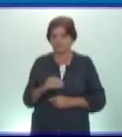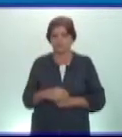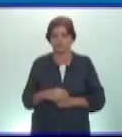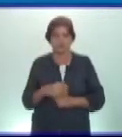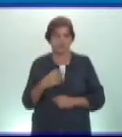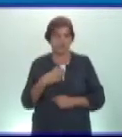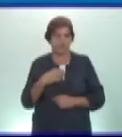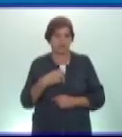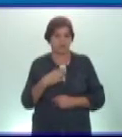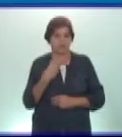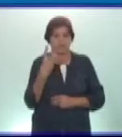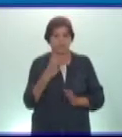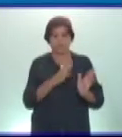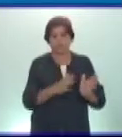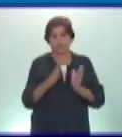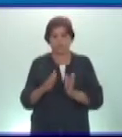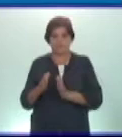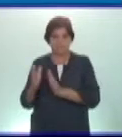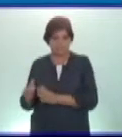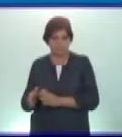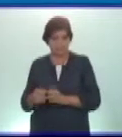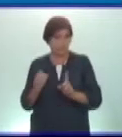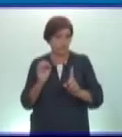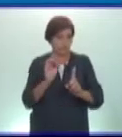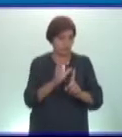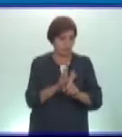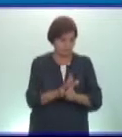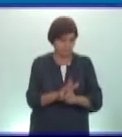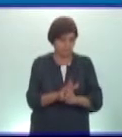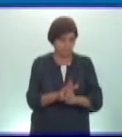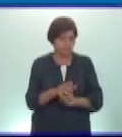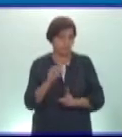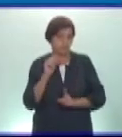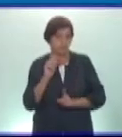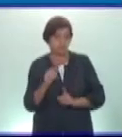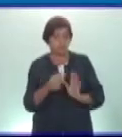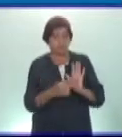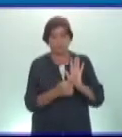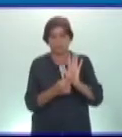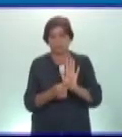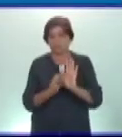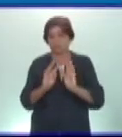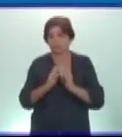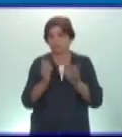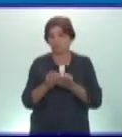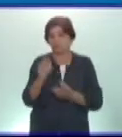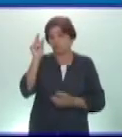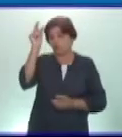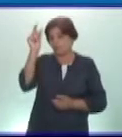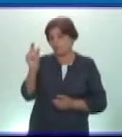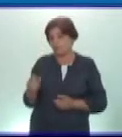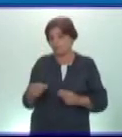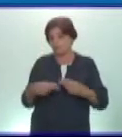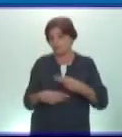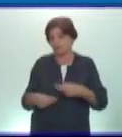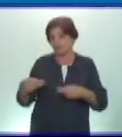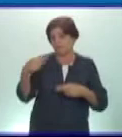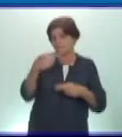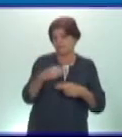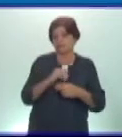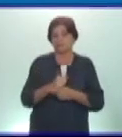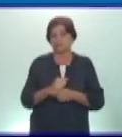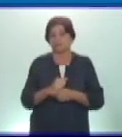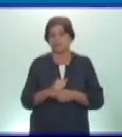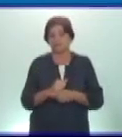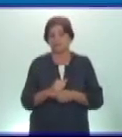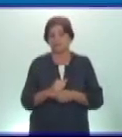3 partes: una introducción, donde aparecen y se presentan los personajes principales, o sea, los protagonistas.